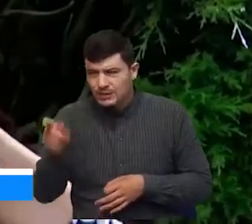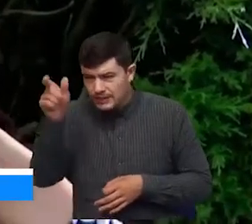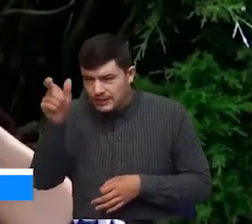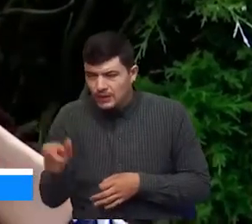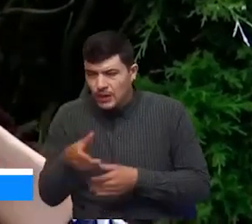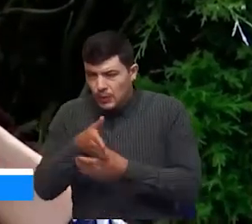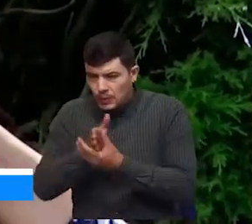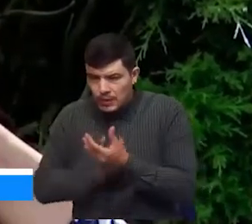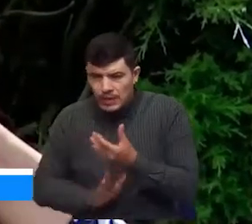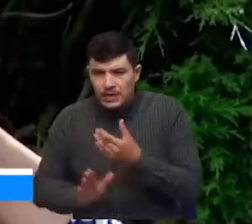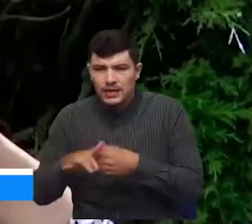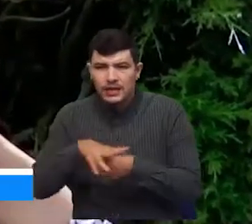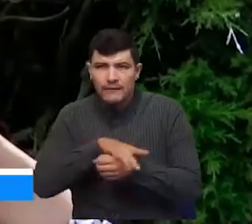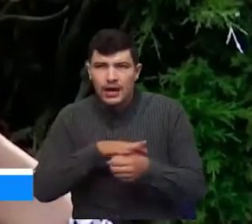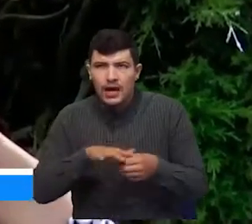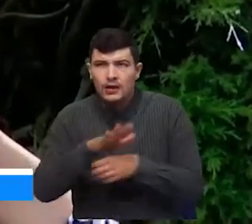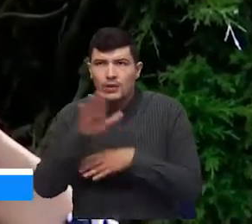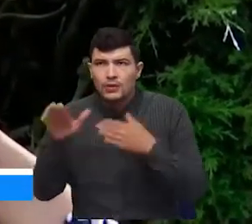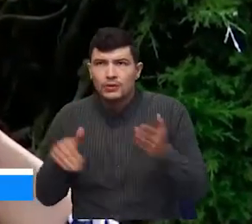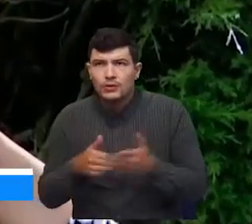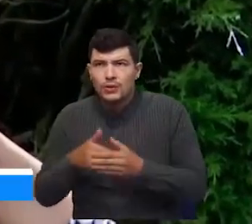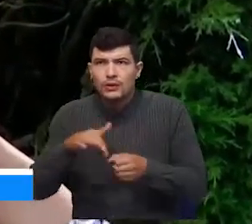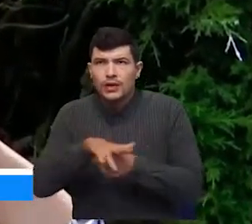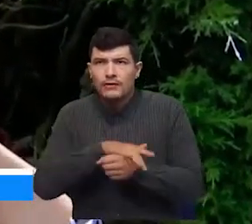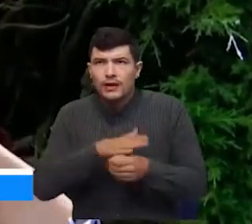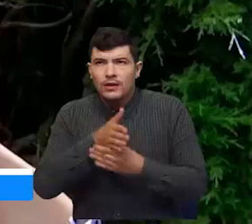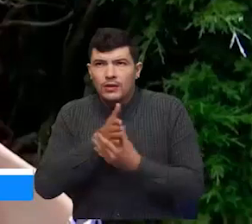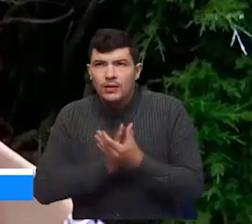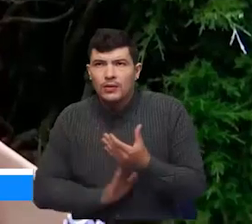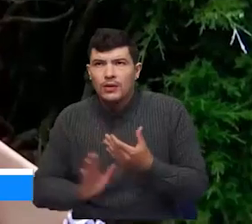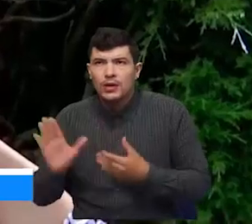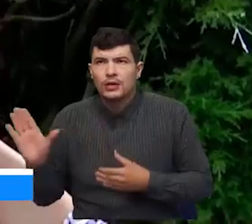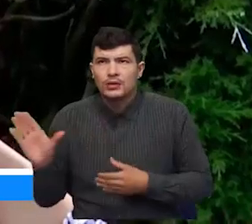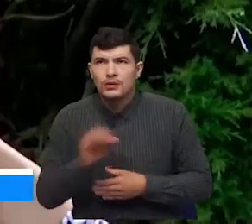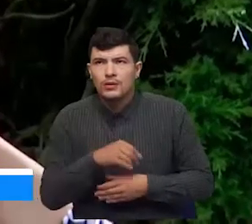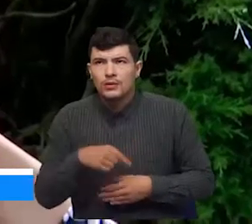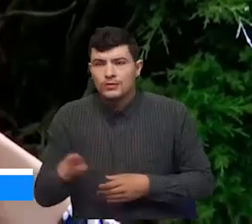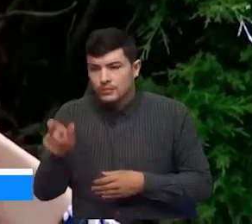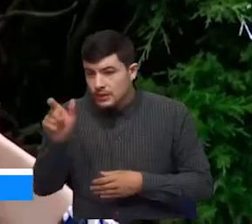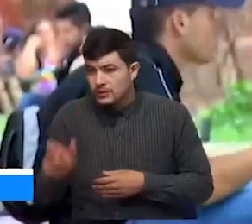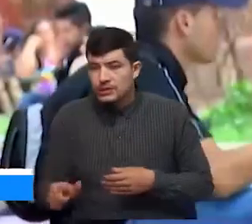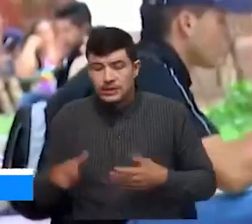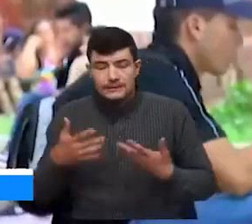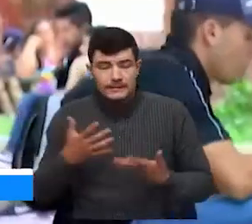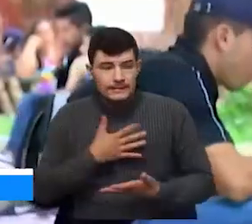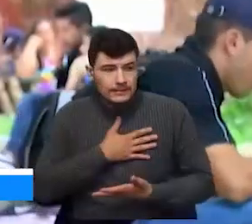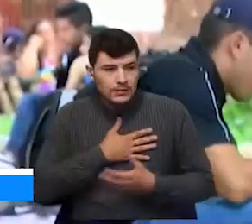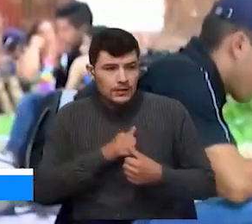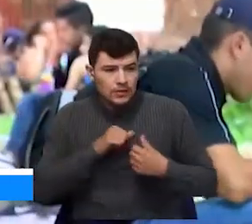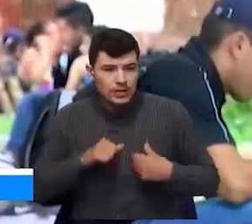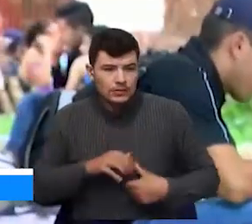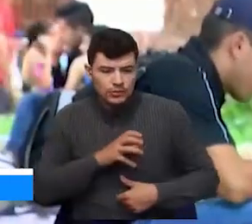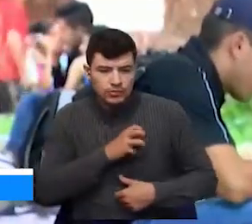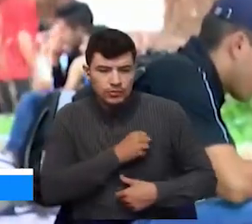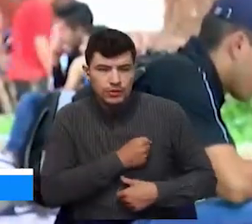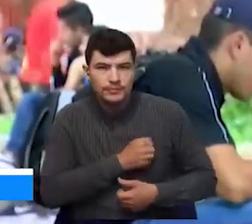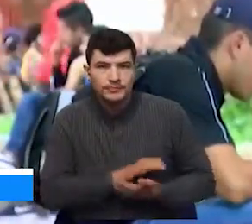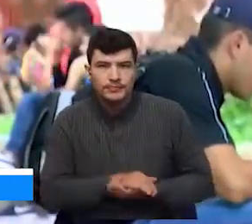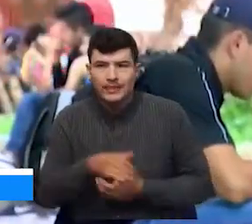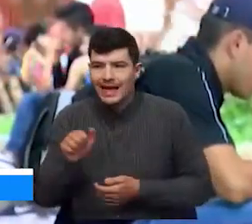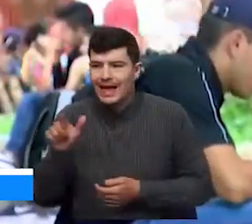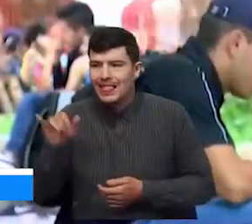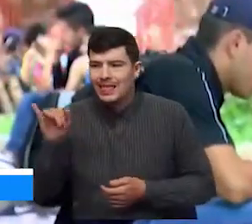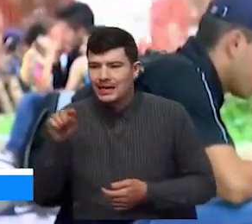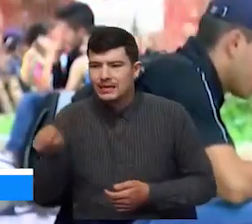barrio todos somos de barrio humilde y pues una pérdida muy grande para todos bryan alexis rivera